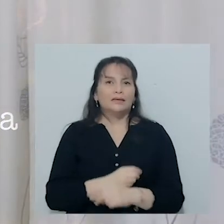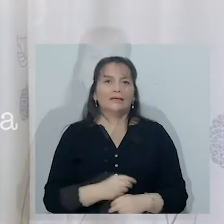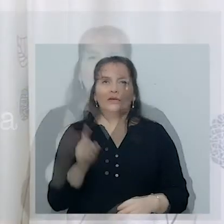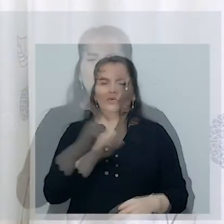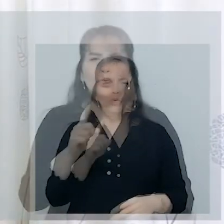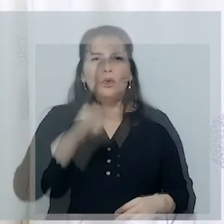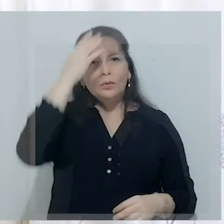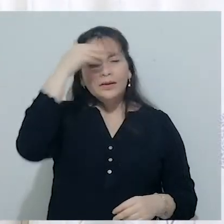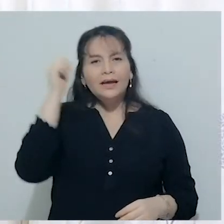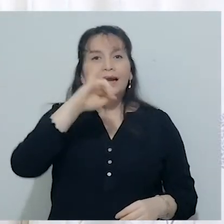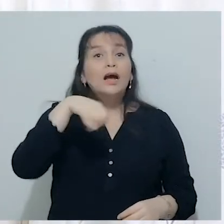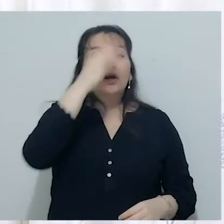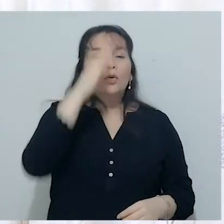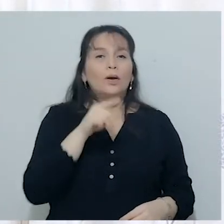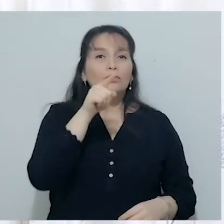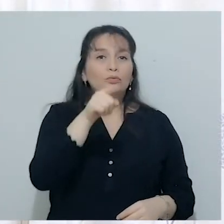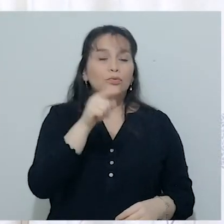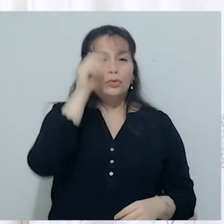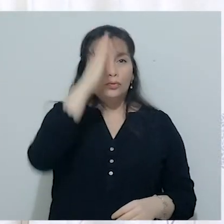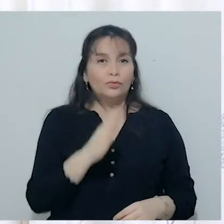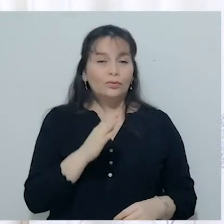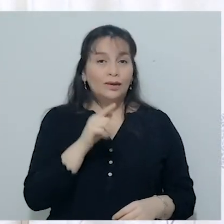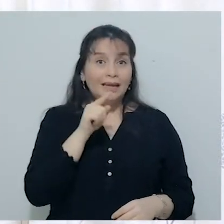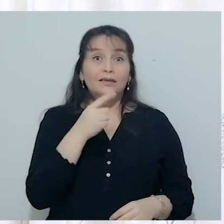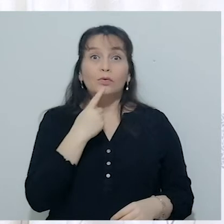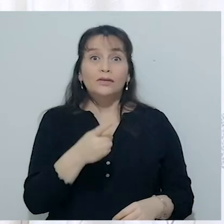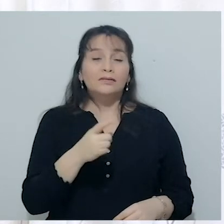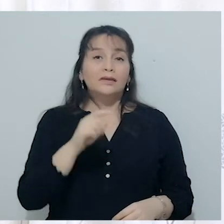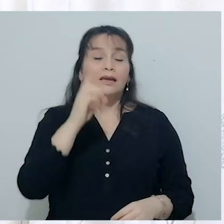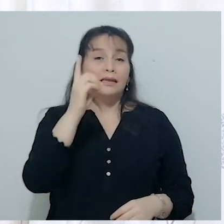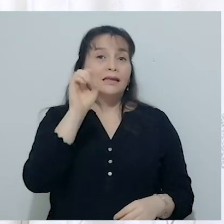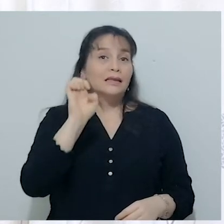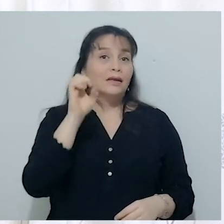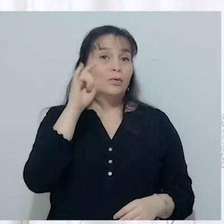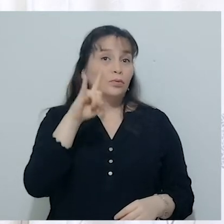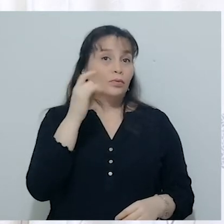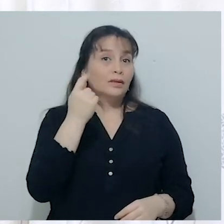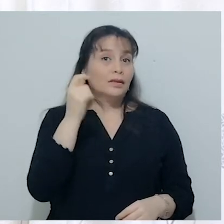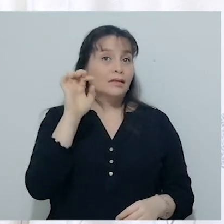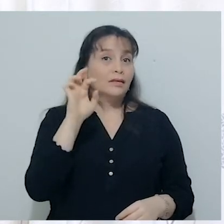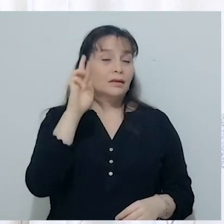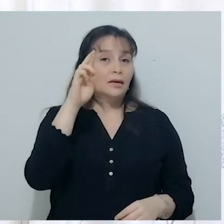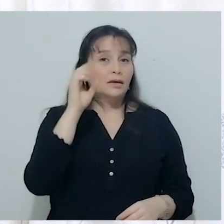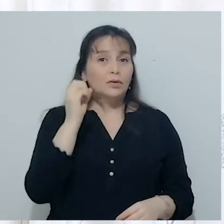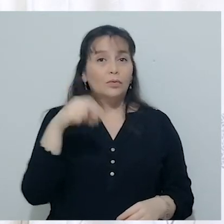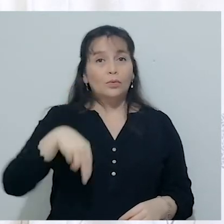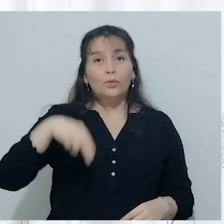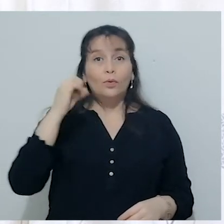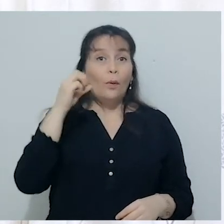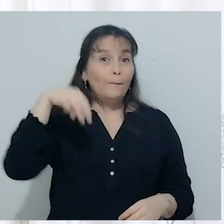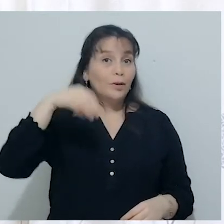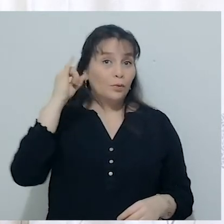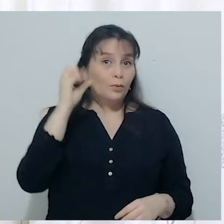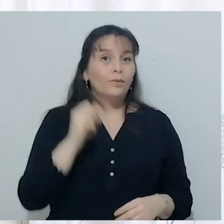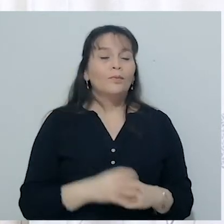no olvidarte de Jehová tu Dios, Deuteronomio 6:12. Tenga en cuenta a Dios. Una